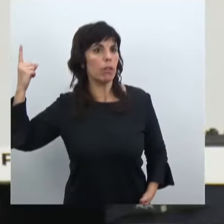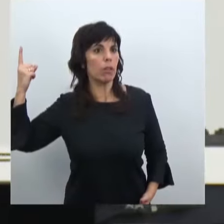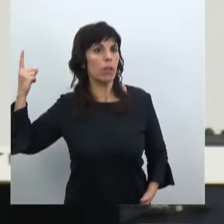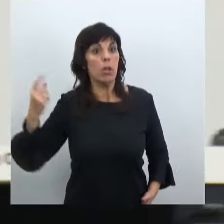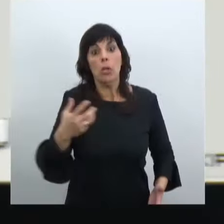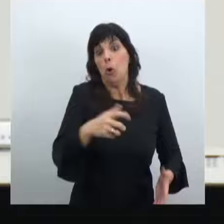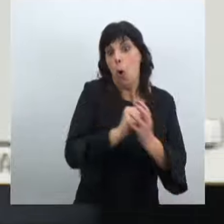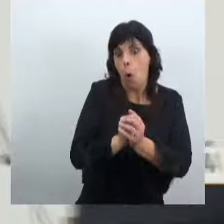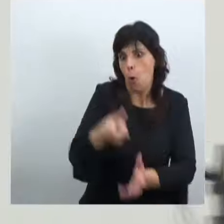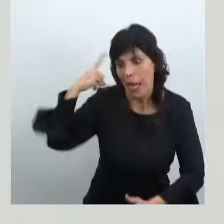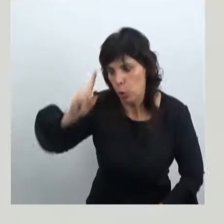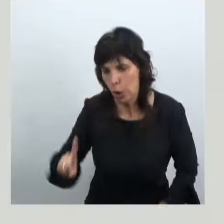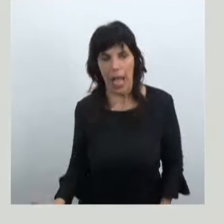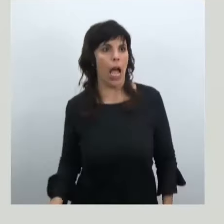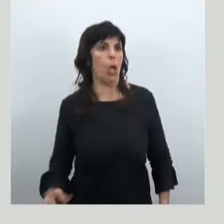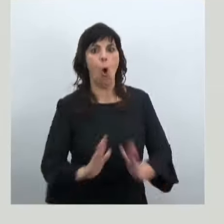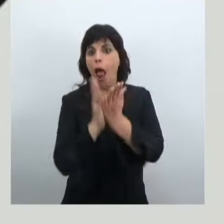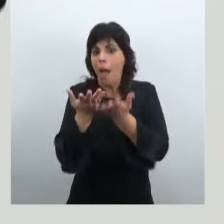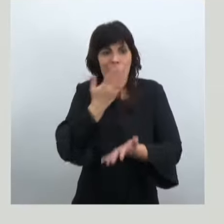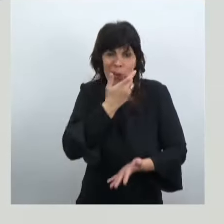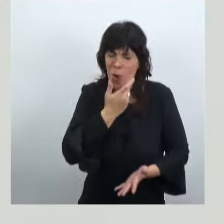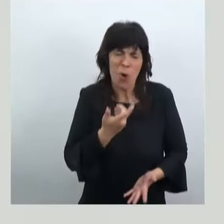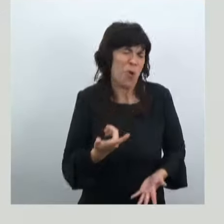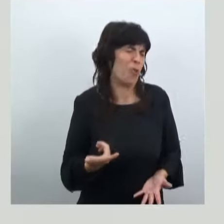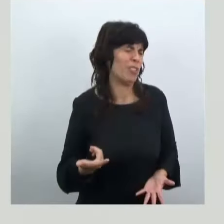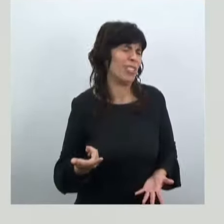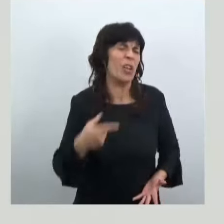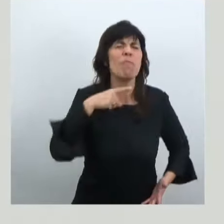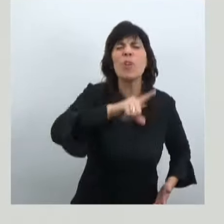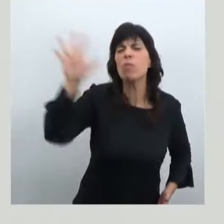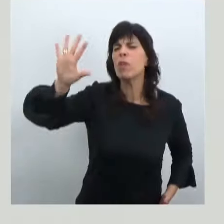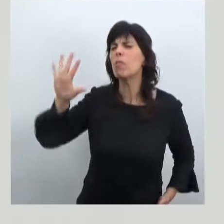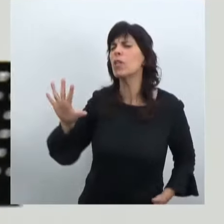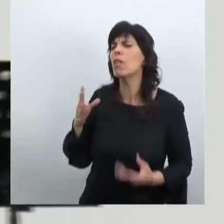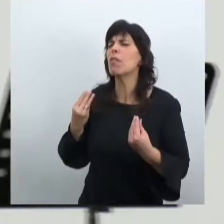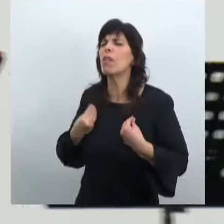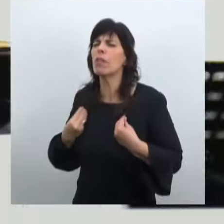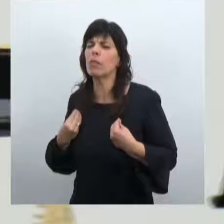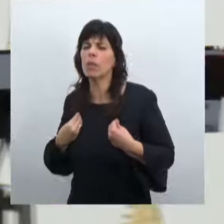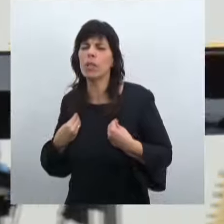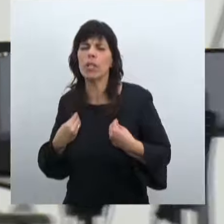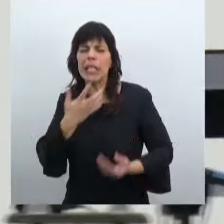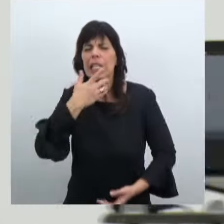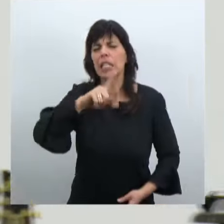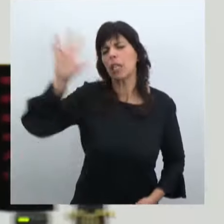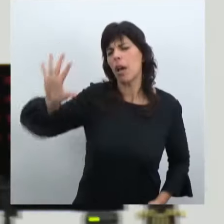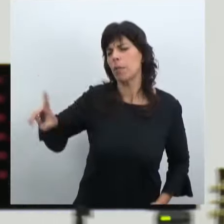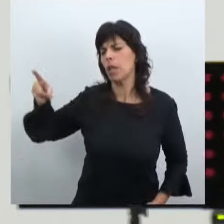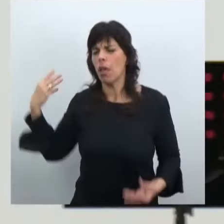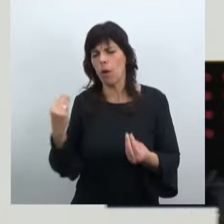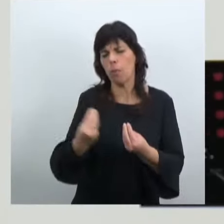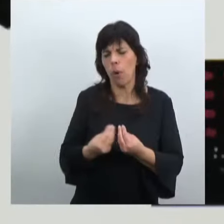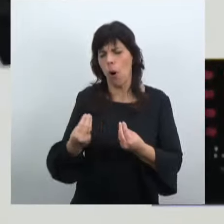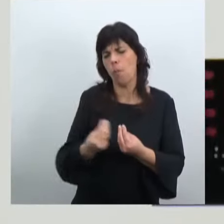sabes orar, a lo mejor no conoces la Biblia, pero vives en su presencia. Y el que tiene la presencia de Dios,